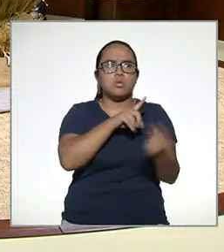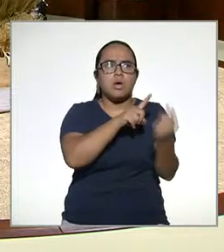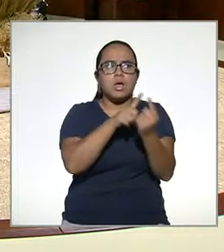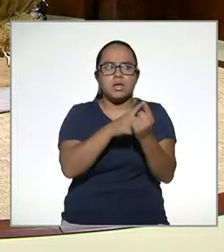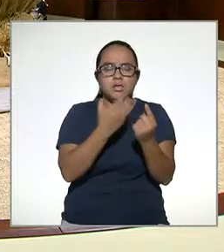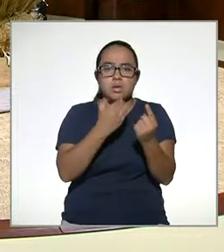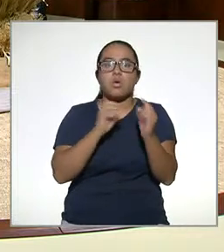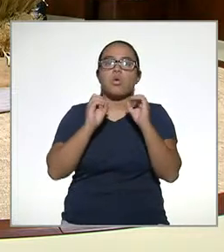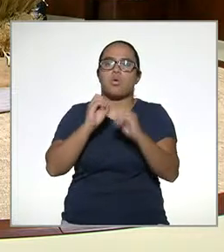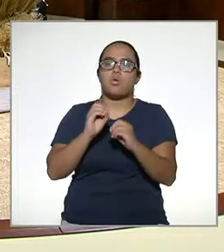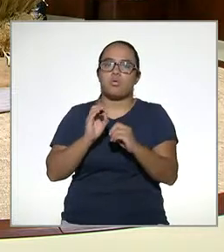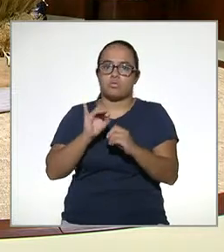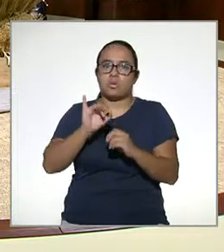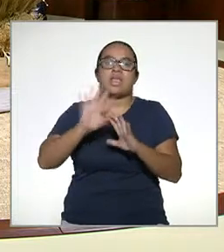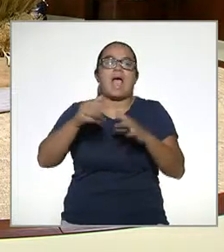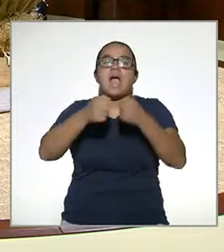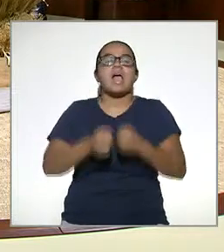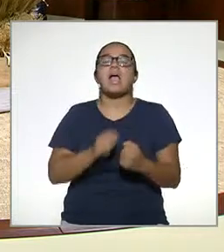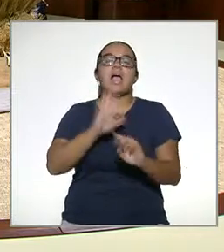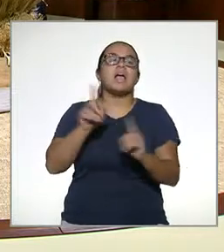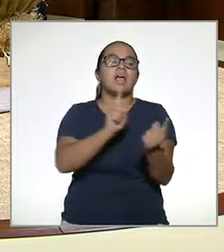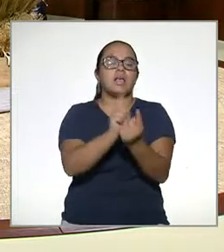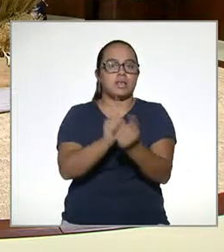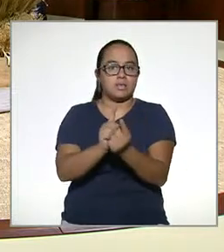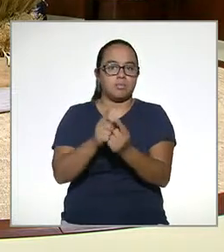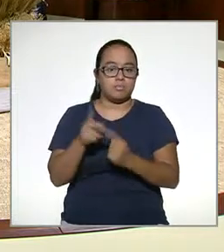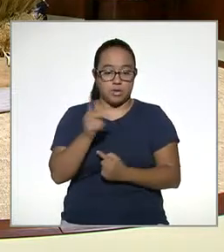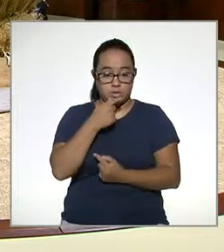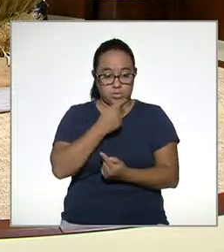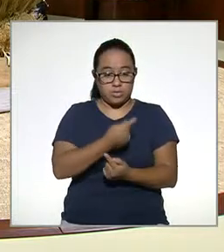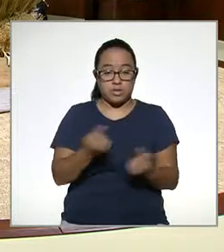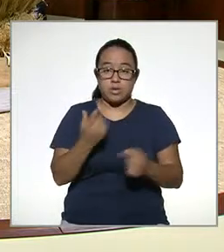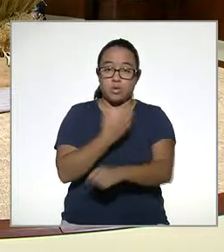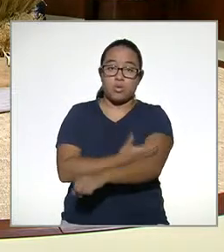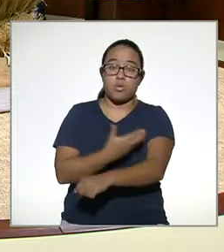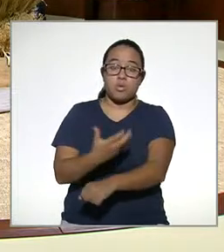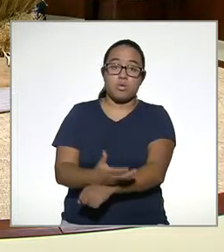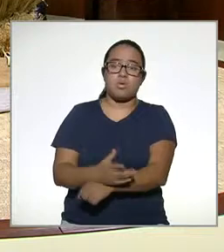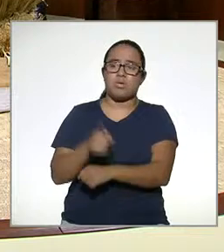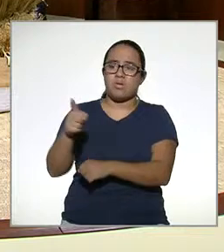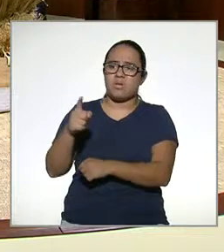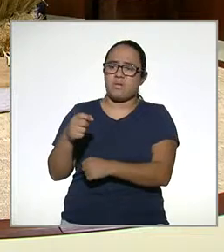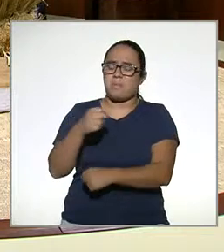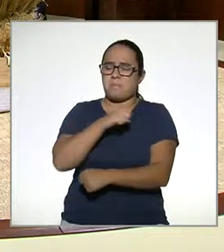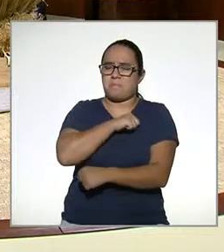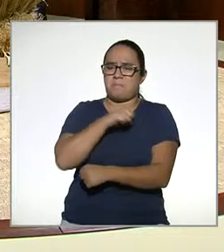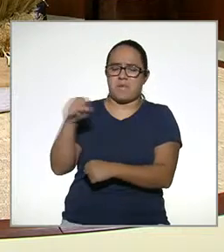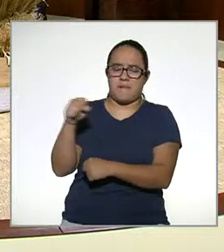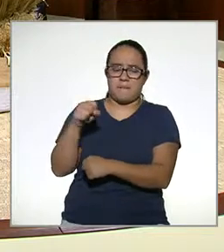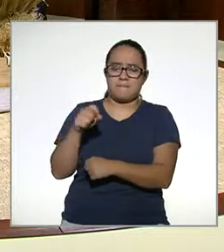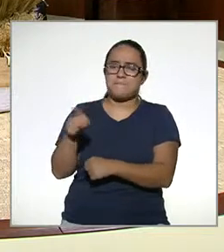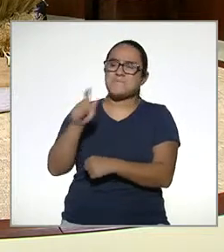el niño en su momento dice, dice, los niños, mis compañeros son agresivos, son, no decían, son groseros, decían.